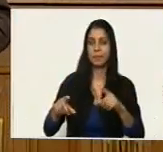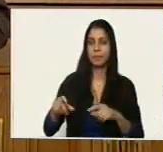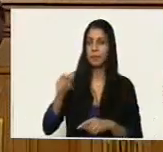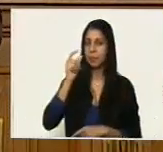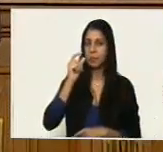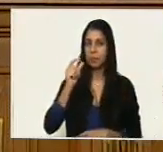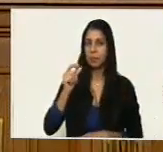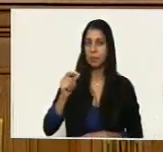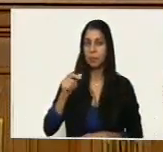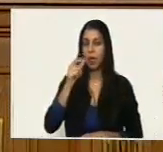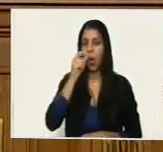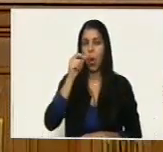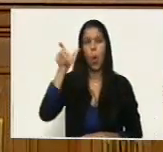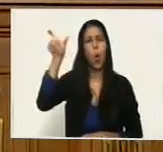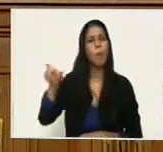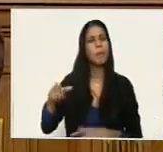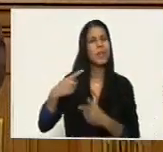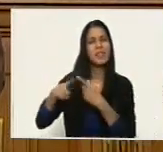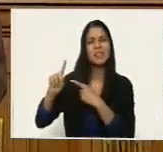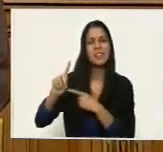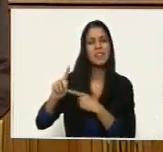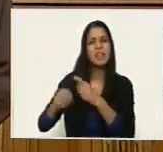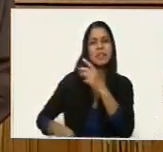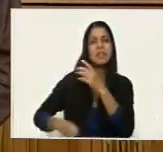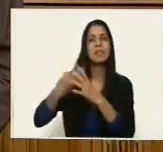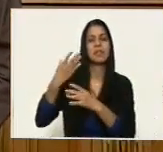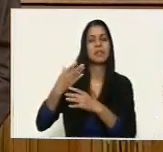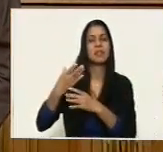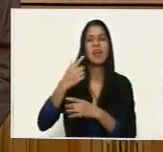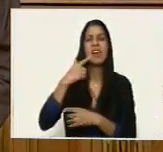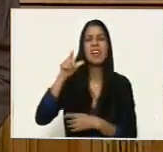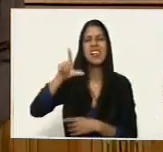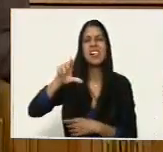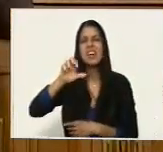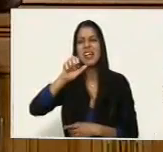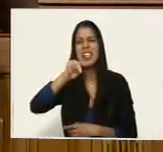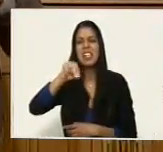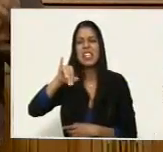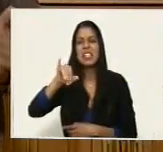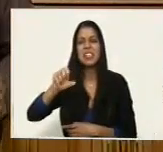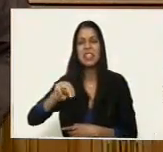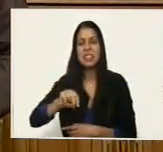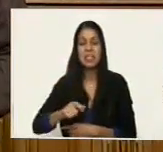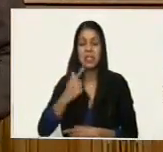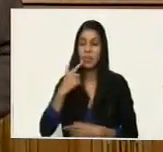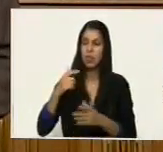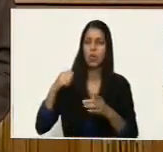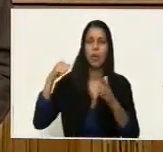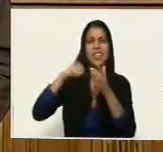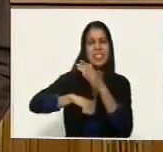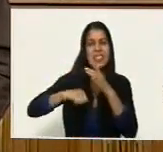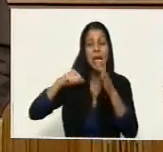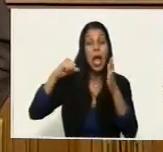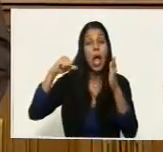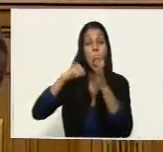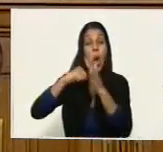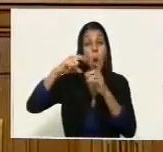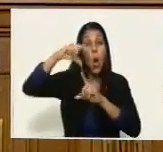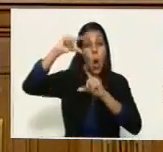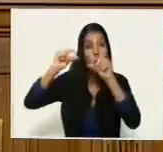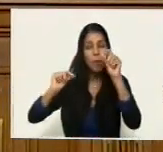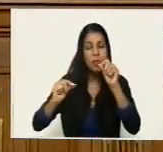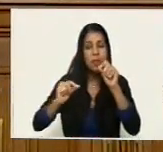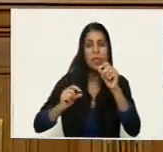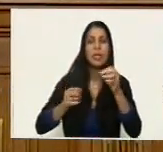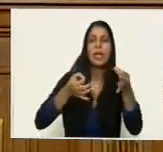crea Iskra, le dice, ¿para qué lo creó? Que es la chispa, ¿no? ¿Tú que eres comunista? Dice,